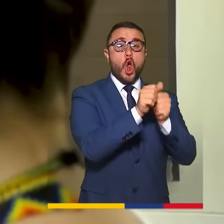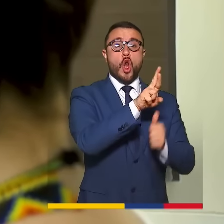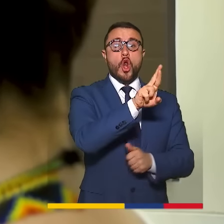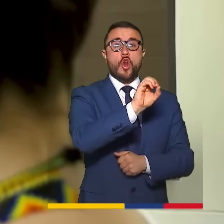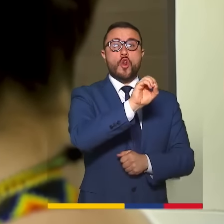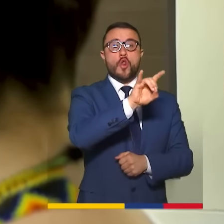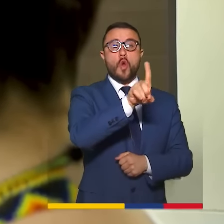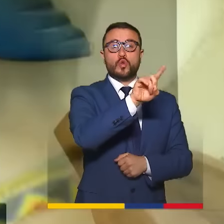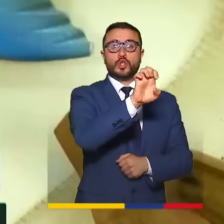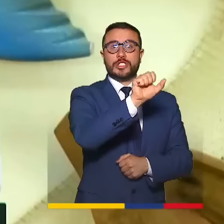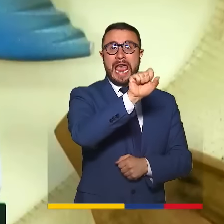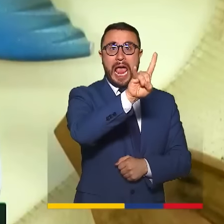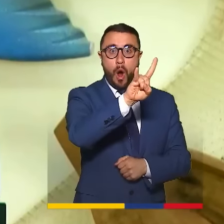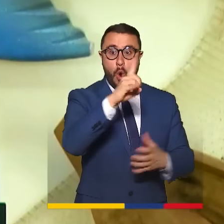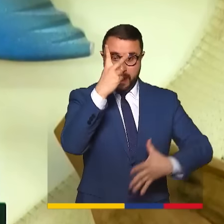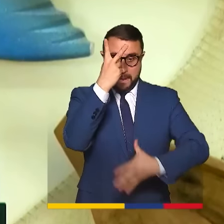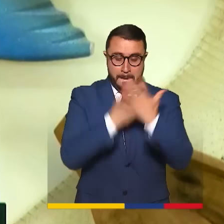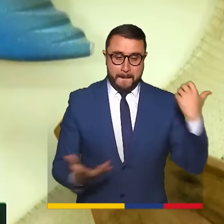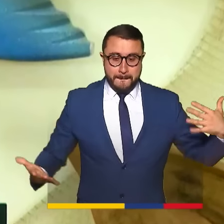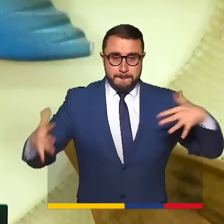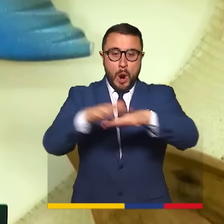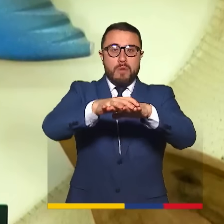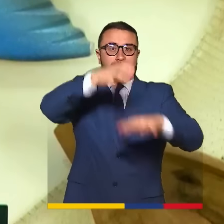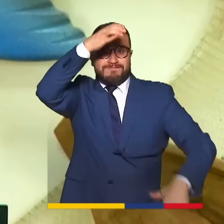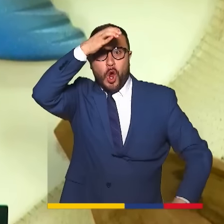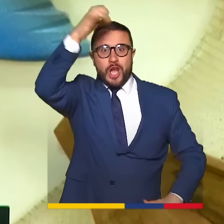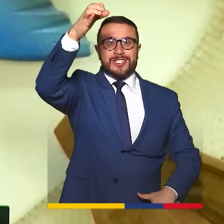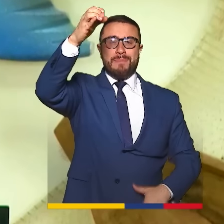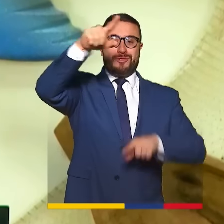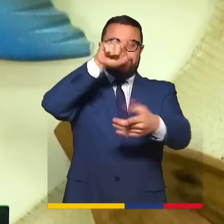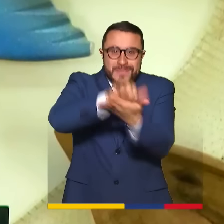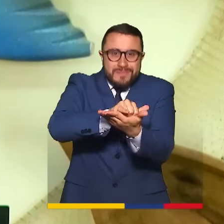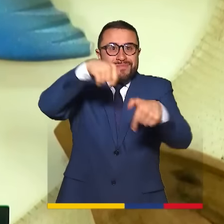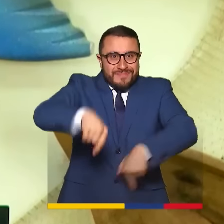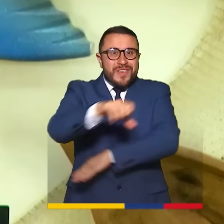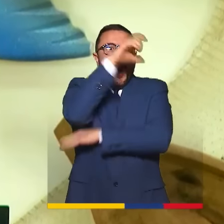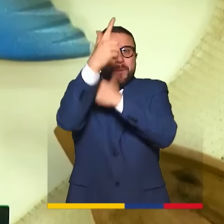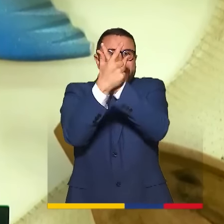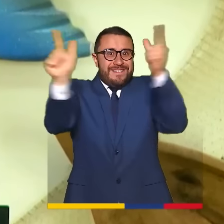y teníamos la tesis fundamental de nuestra propia libertad.